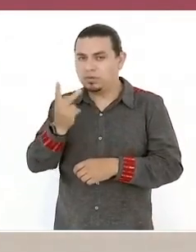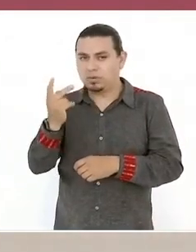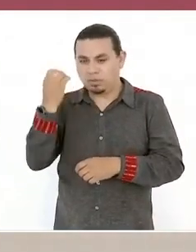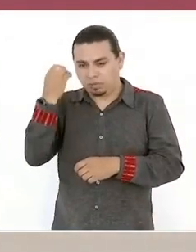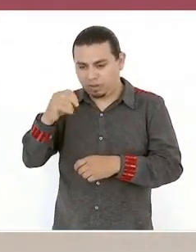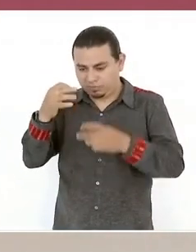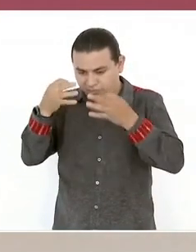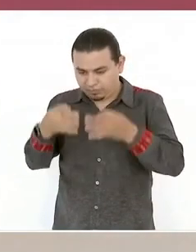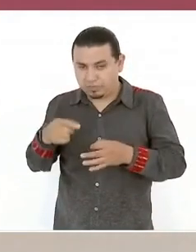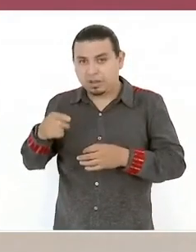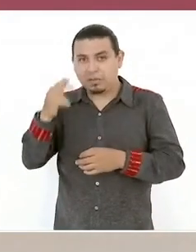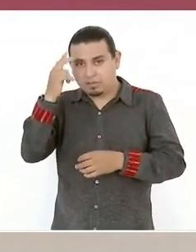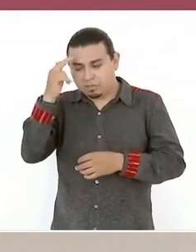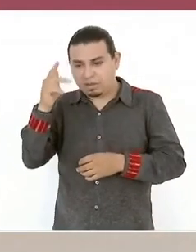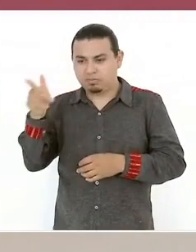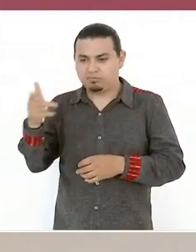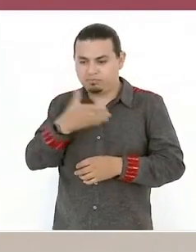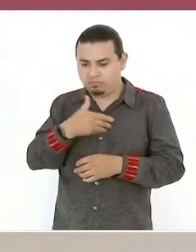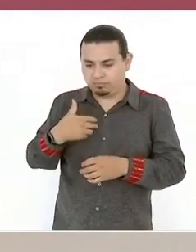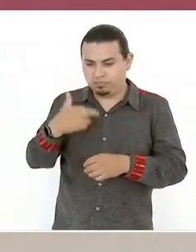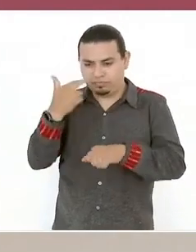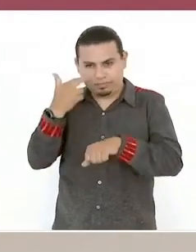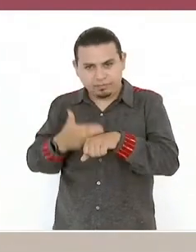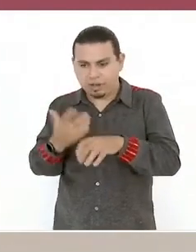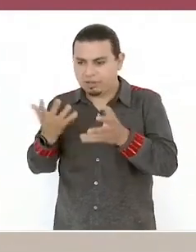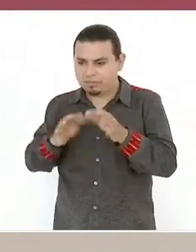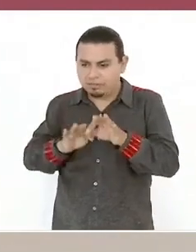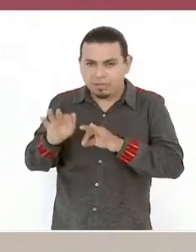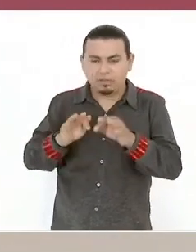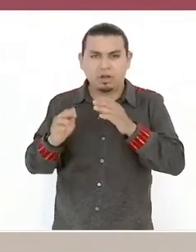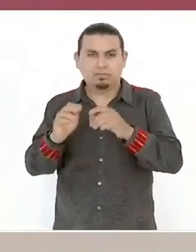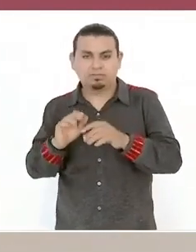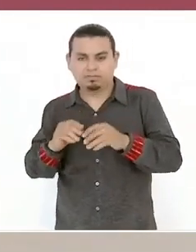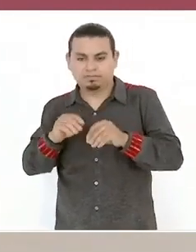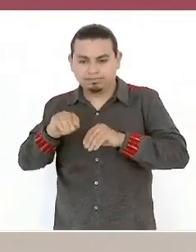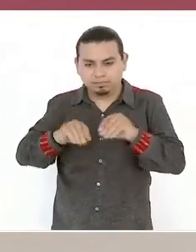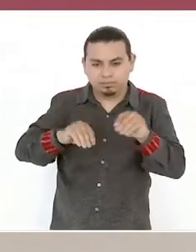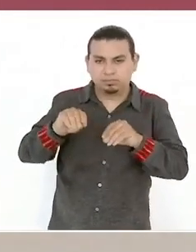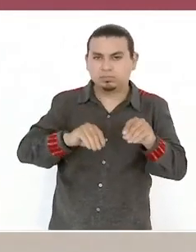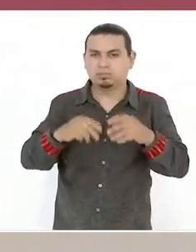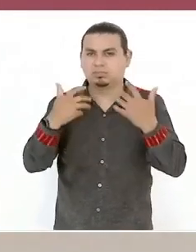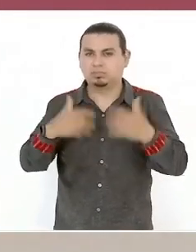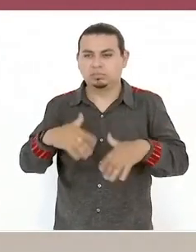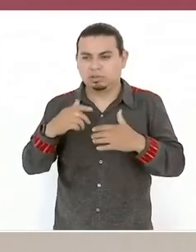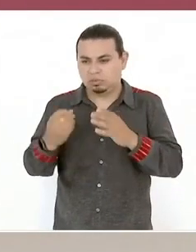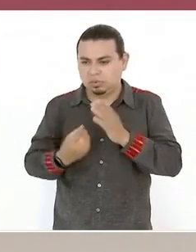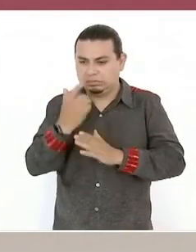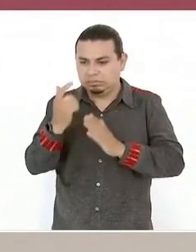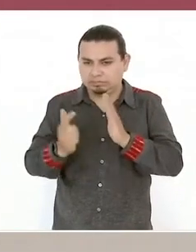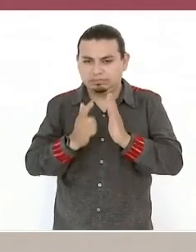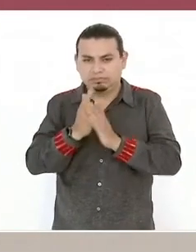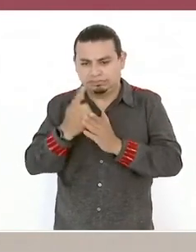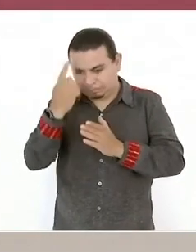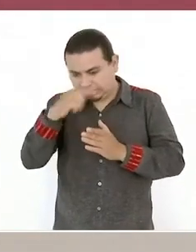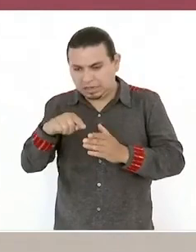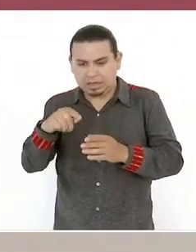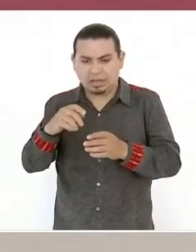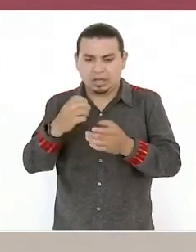presidente y el general Díaz, proyectaron como la gran transformación económica,